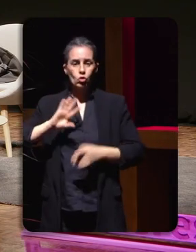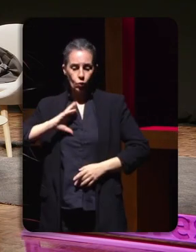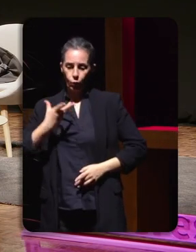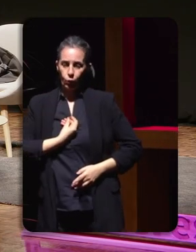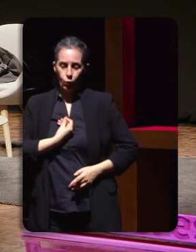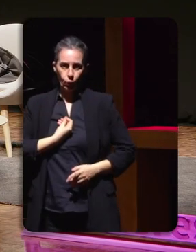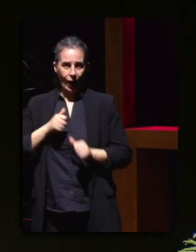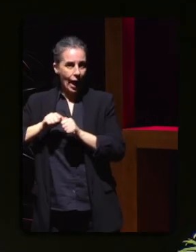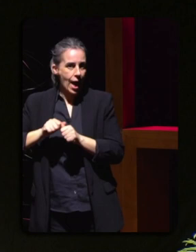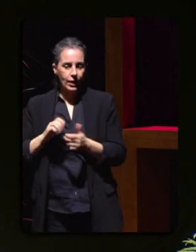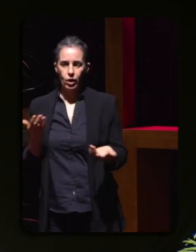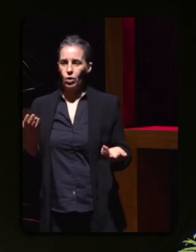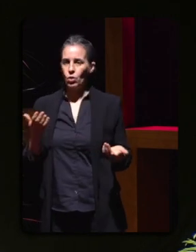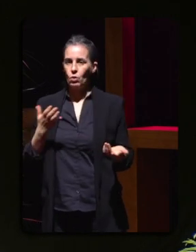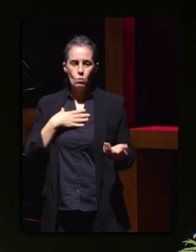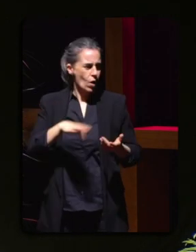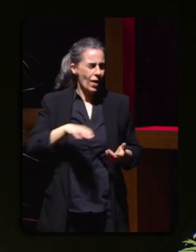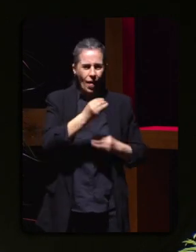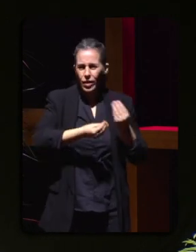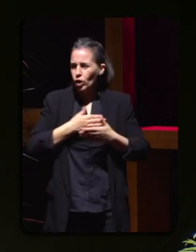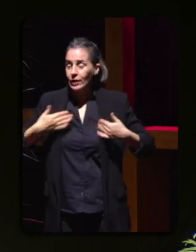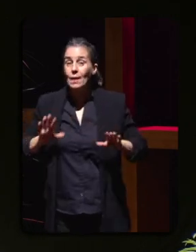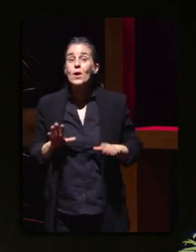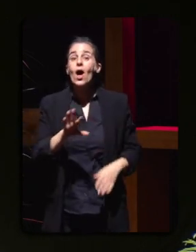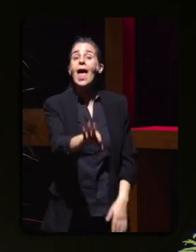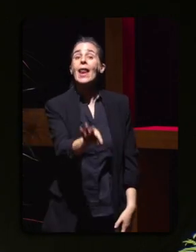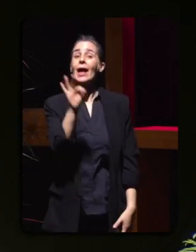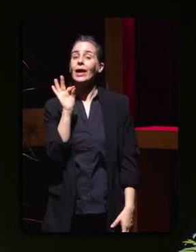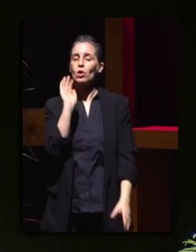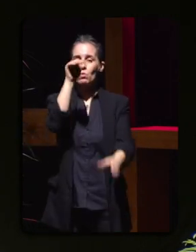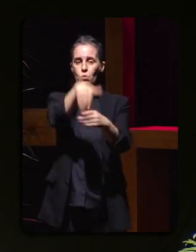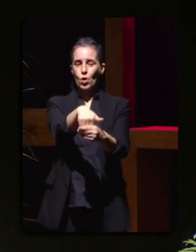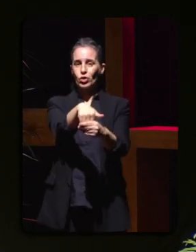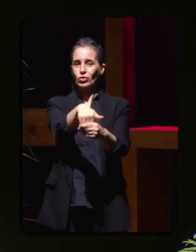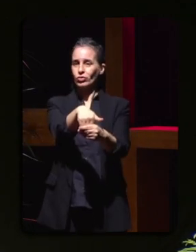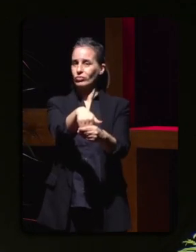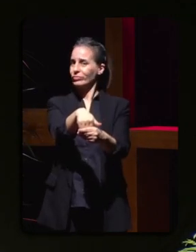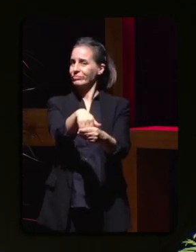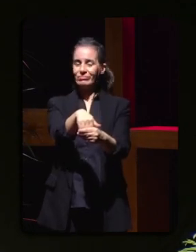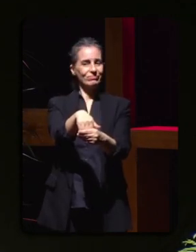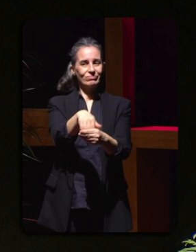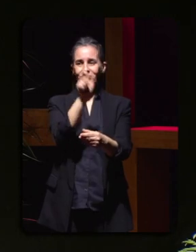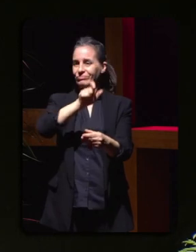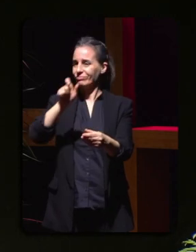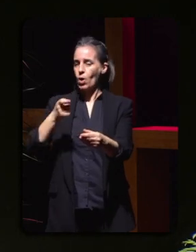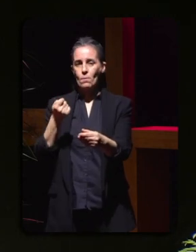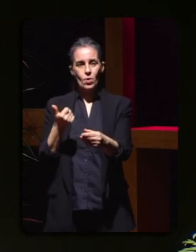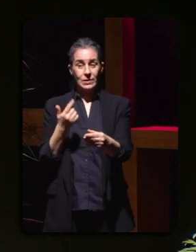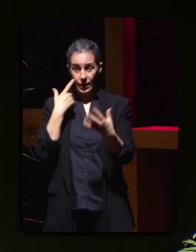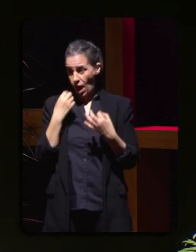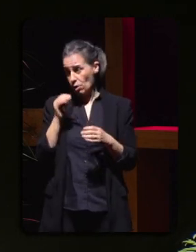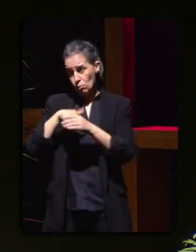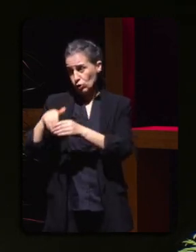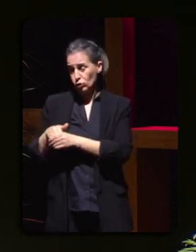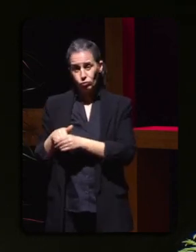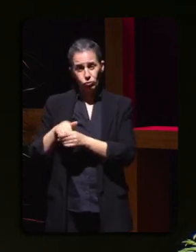hay datos determinación de todo ahora elegir elegir a quién nos representa eso cada vez menos y cada vez vota menos gente con lo